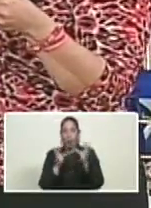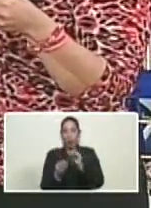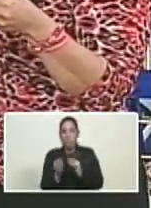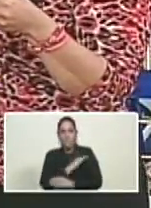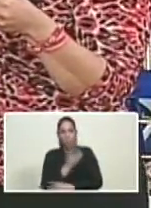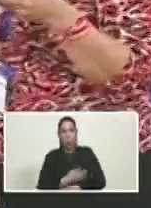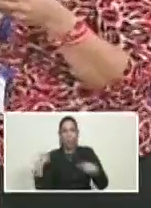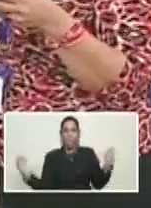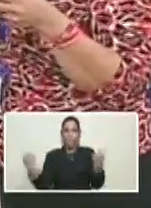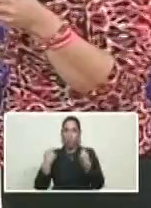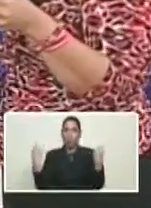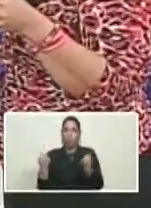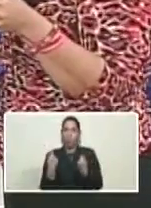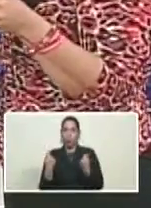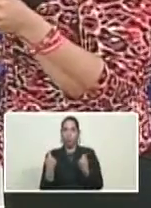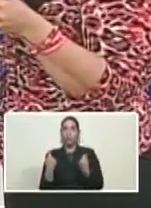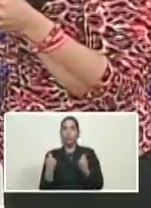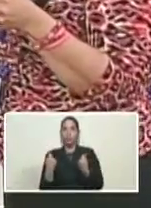Poder Popular para la